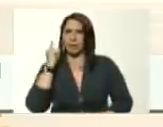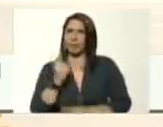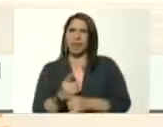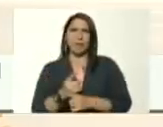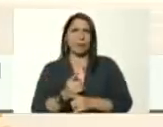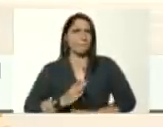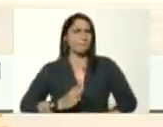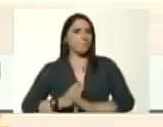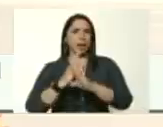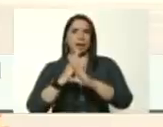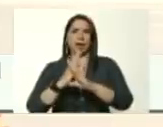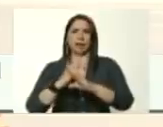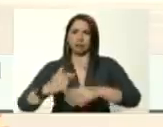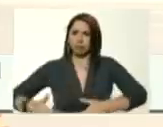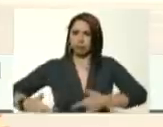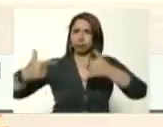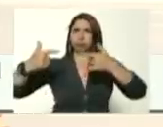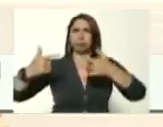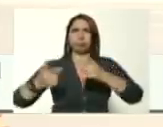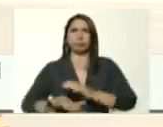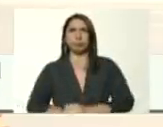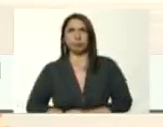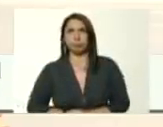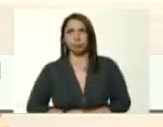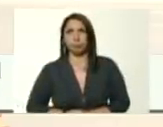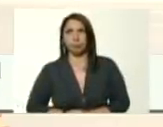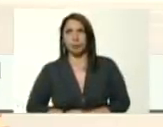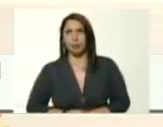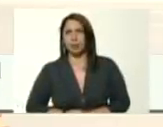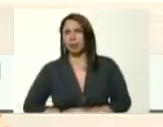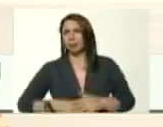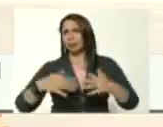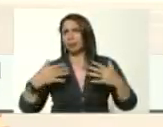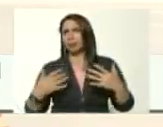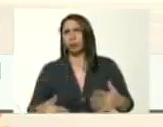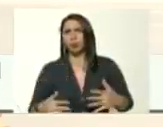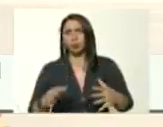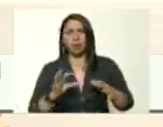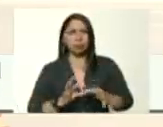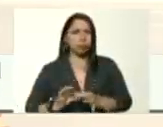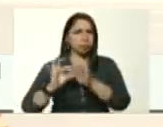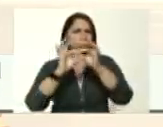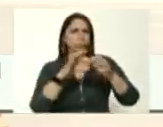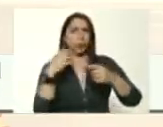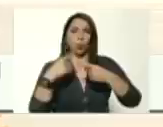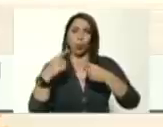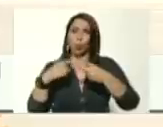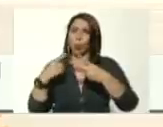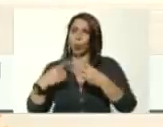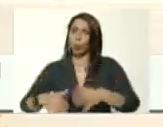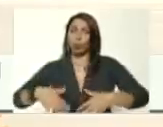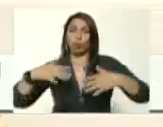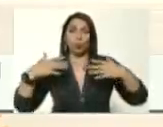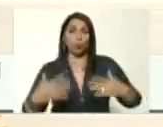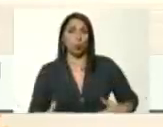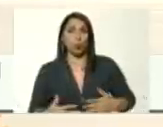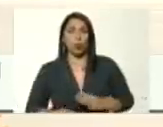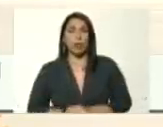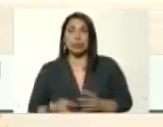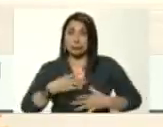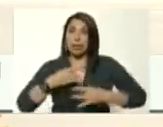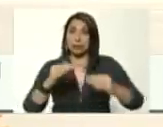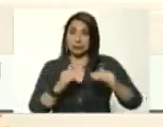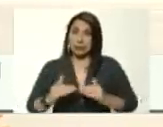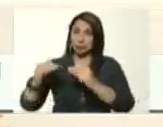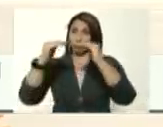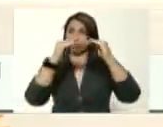en esta confrontación son demasiadas las cosas que nos unen son demasiados los intereses comunes que tenemos y